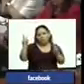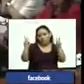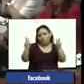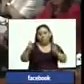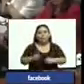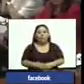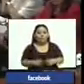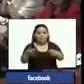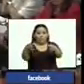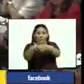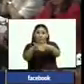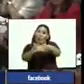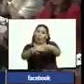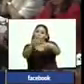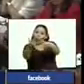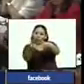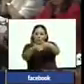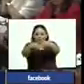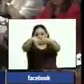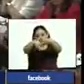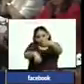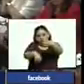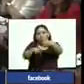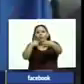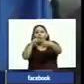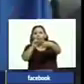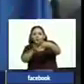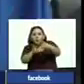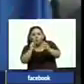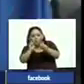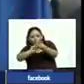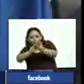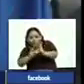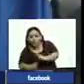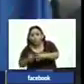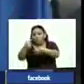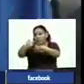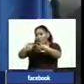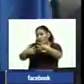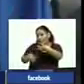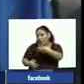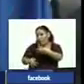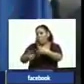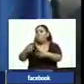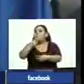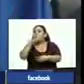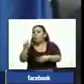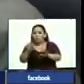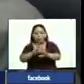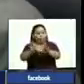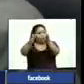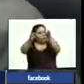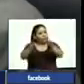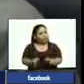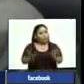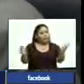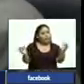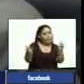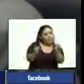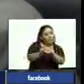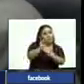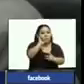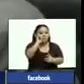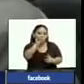La Comisión ADOC, que estudia las reformas de pensiones, se reunió de forma oficial. Se acordó que los próximos encuentros serán